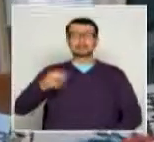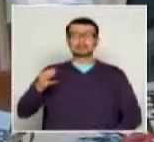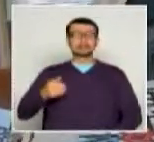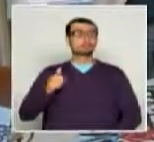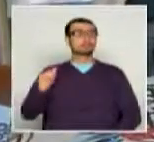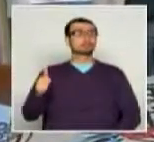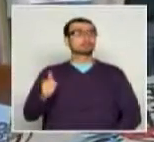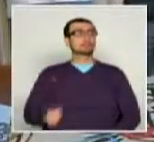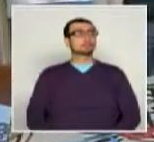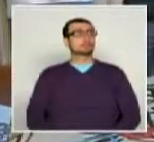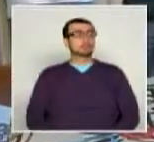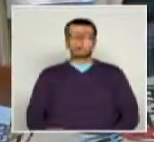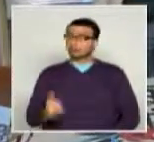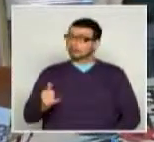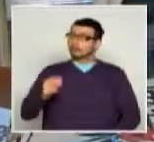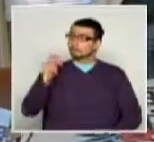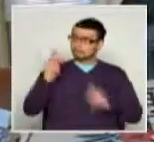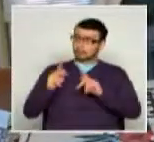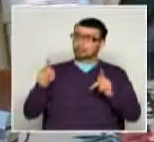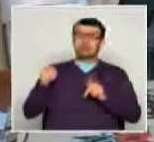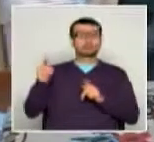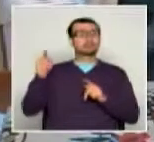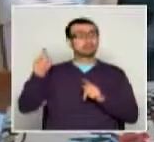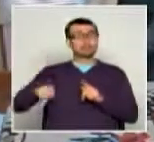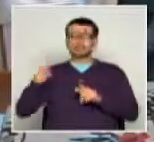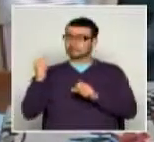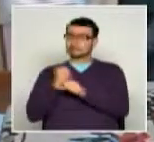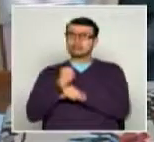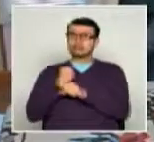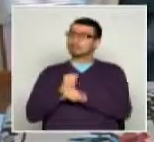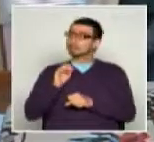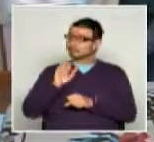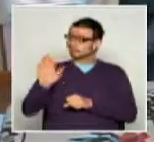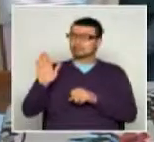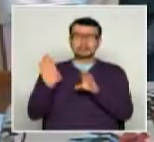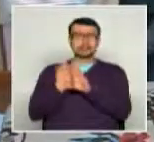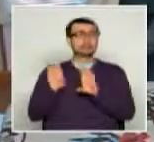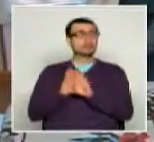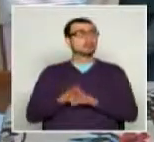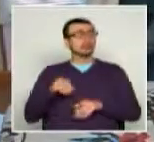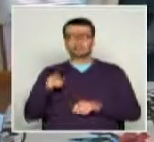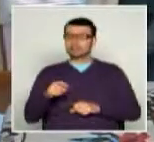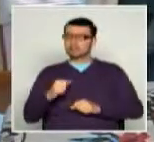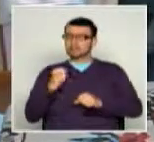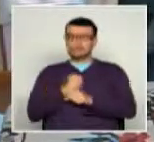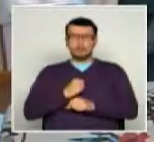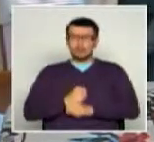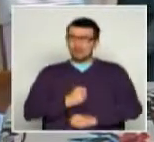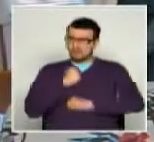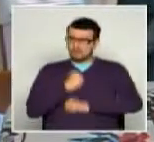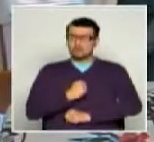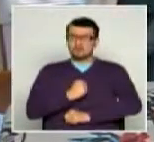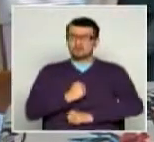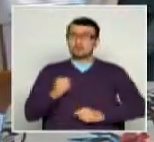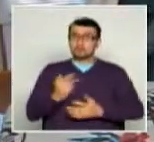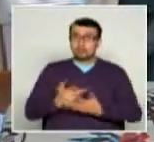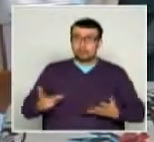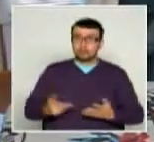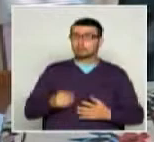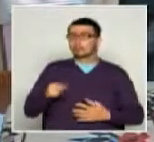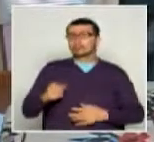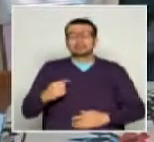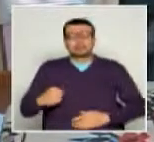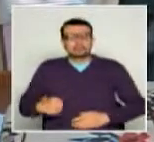Y esas personas que tienen que trabajar como él, con trabajos fuertes, pues generan ciertos